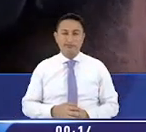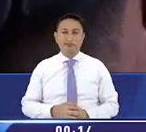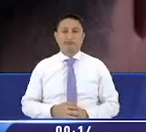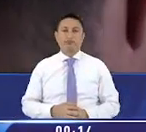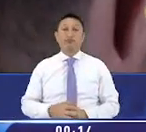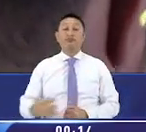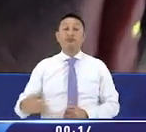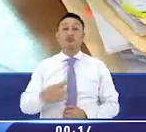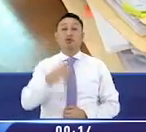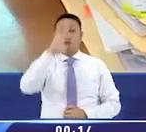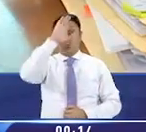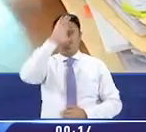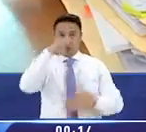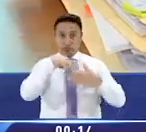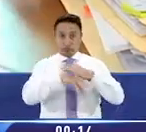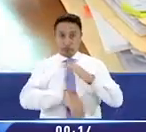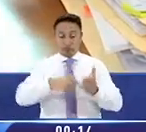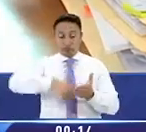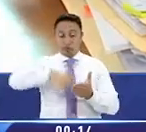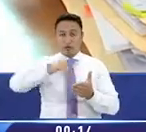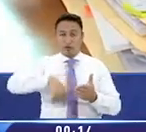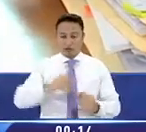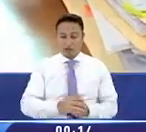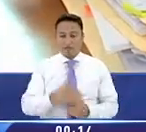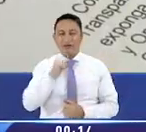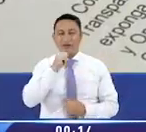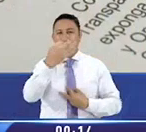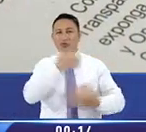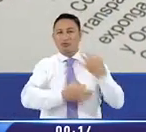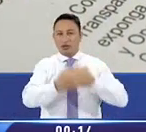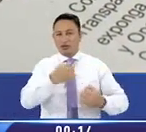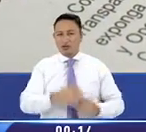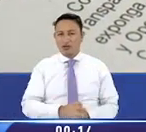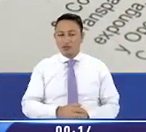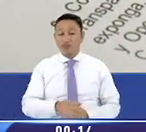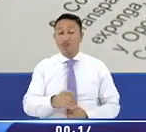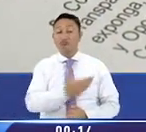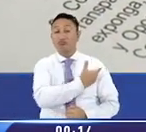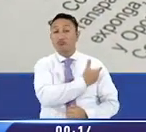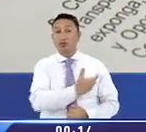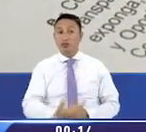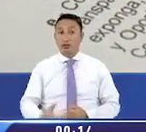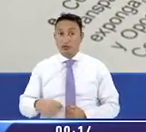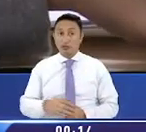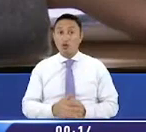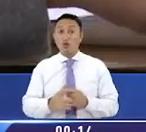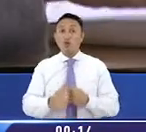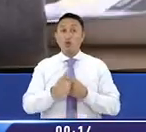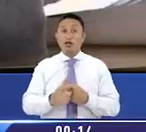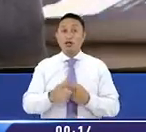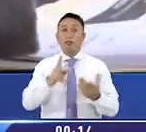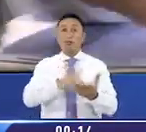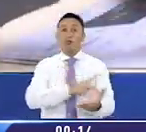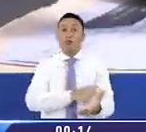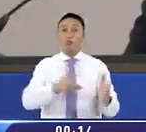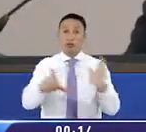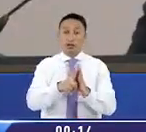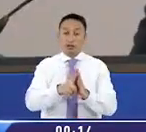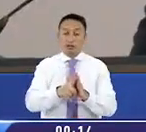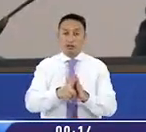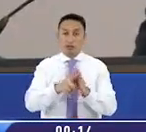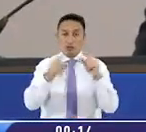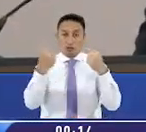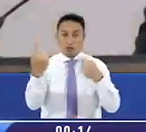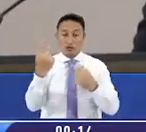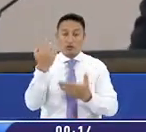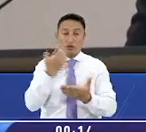concesiones mineras se señala que no existe una explicación adecuada y que el presidente califique de urgentes proyectos de ley, no solo en